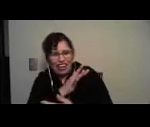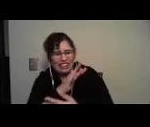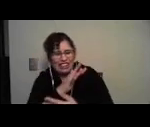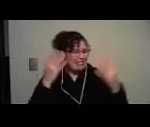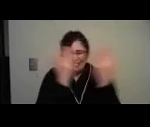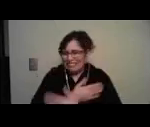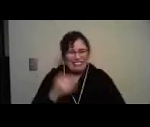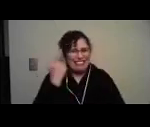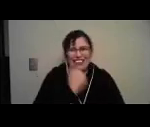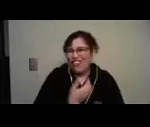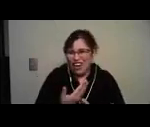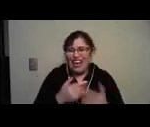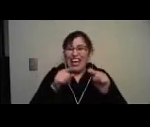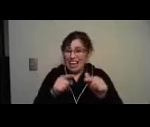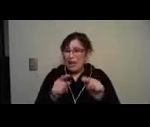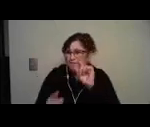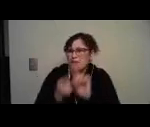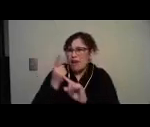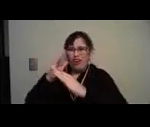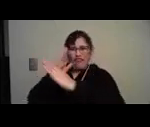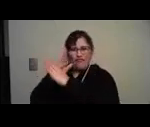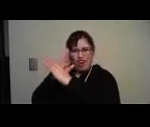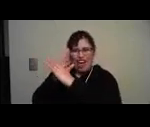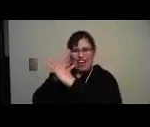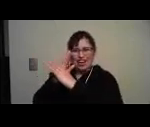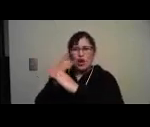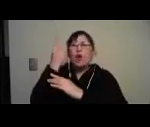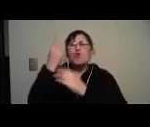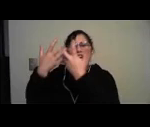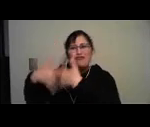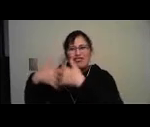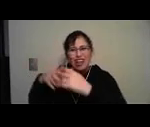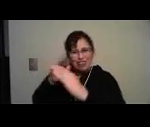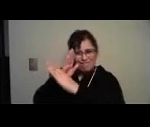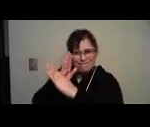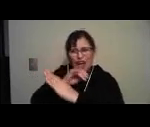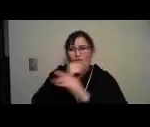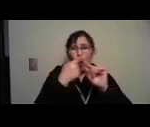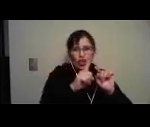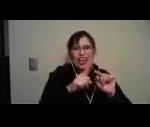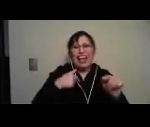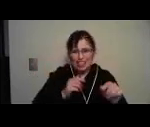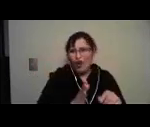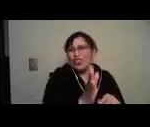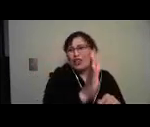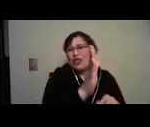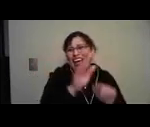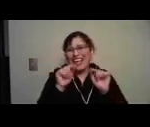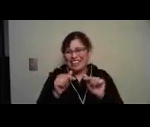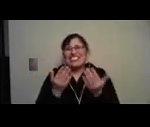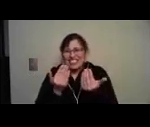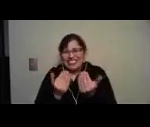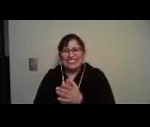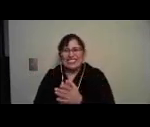para poder responderlo significa poder bloquear lo que yo estoy viendo para poder elaborar una respuesta. La toma de decisiones también una